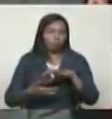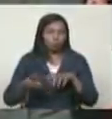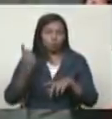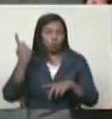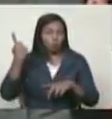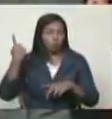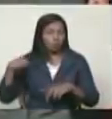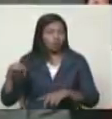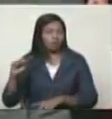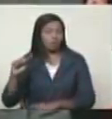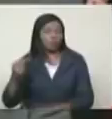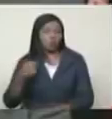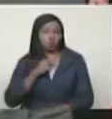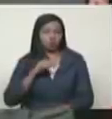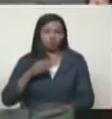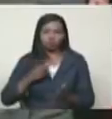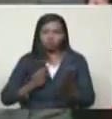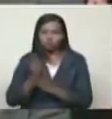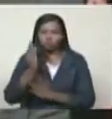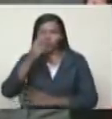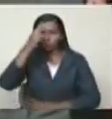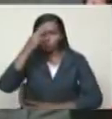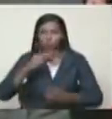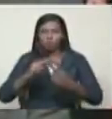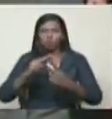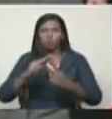debemos, con lealtad y moral,